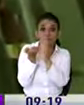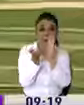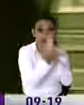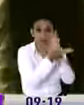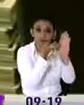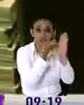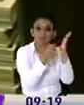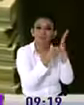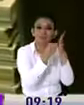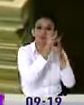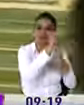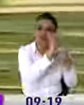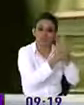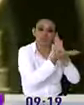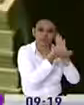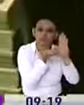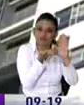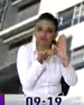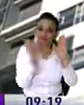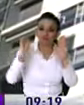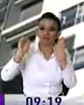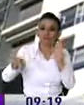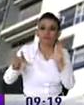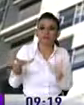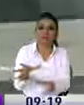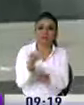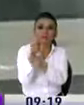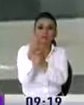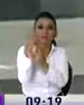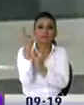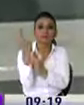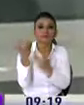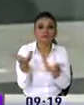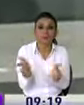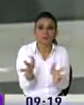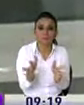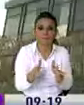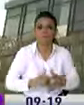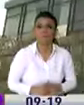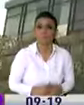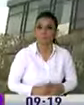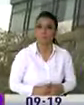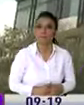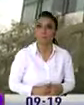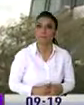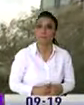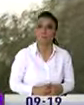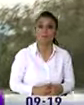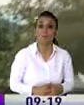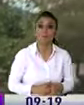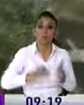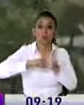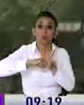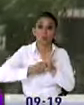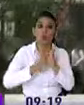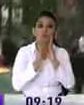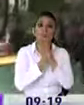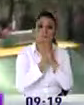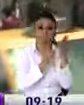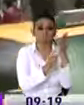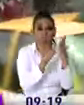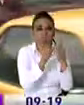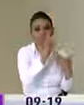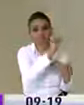dicho monto desde las cuentas del Instituto de Seguridad Social de las Fuerzas Armadas. La entidad de control solicitó al Ministerio